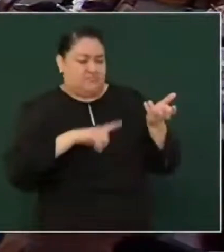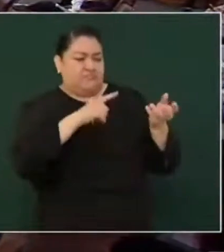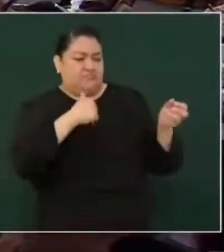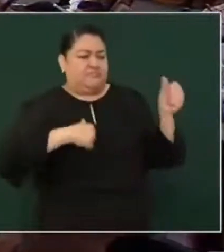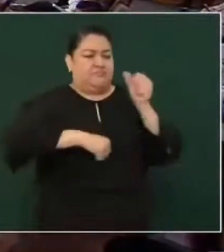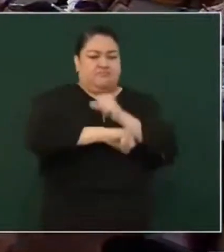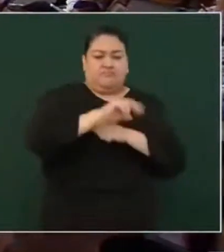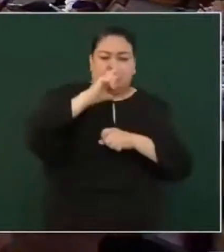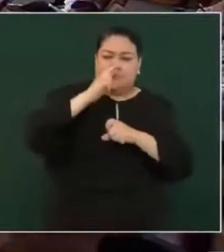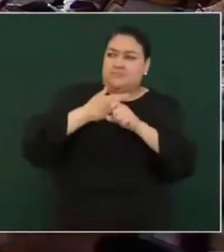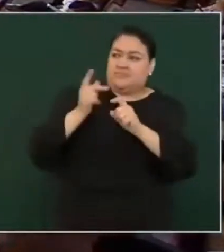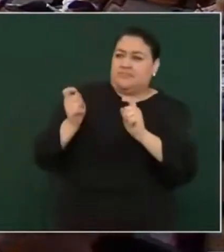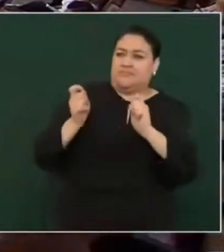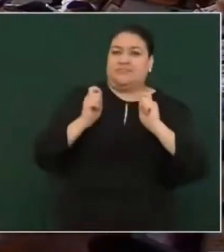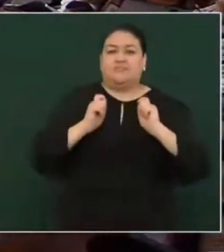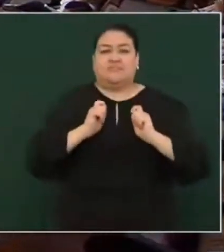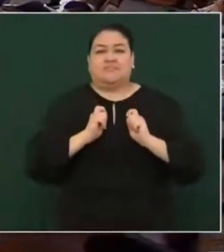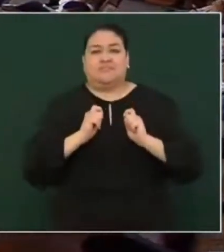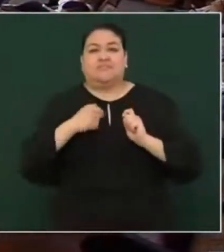que se